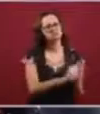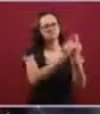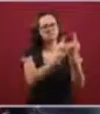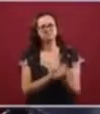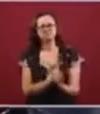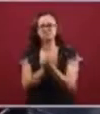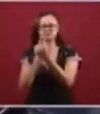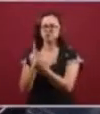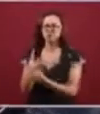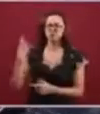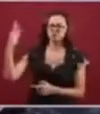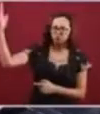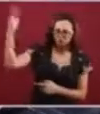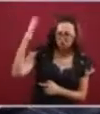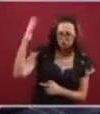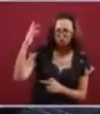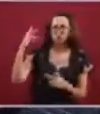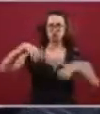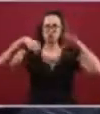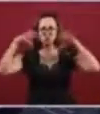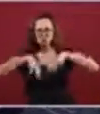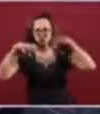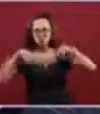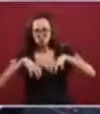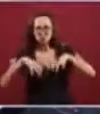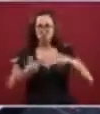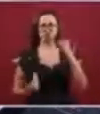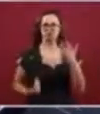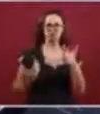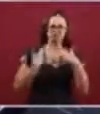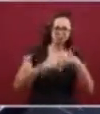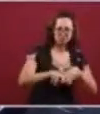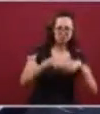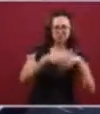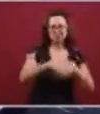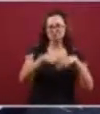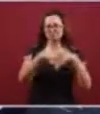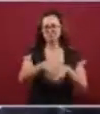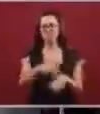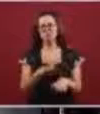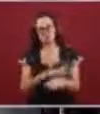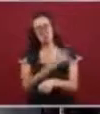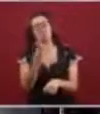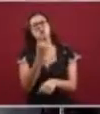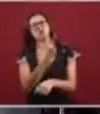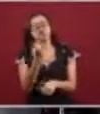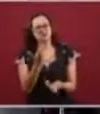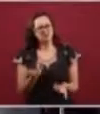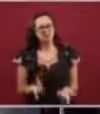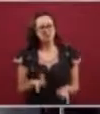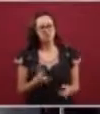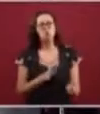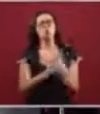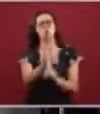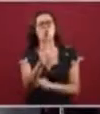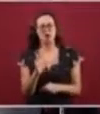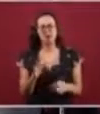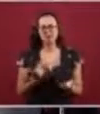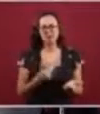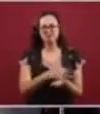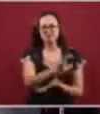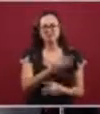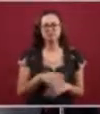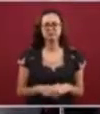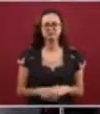encontramos bajo el rayo del sol, en la lluvia, en las manifestaciones. ¿Cuál fue el criterio para que corrieran a